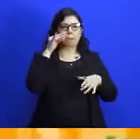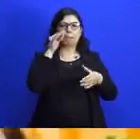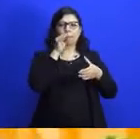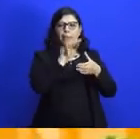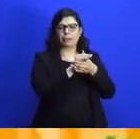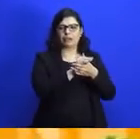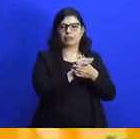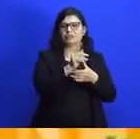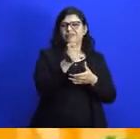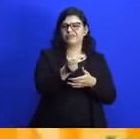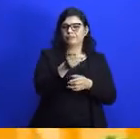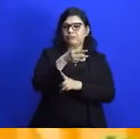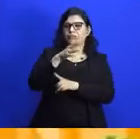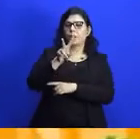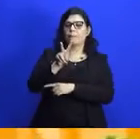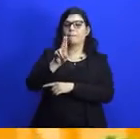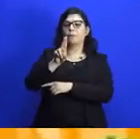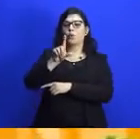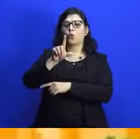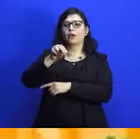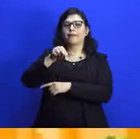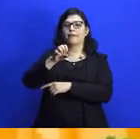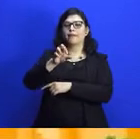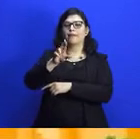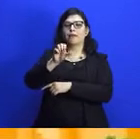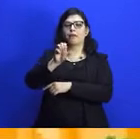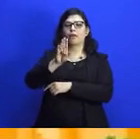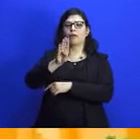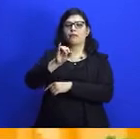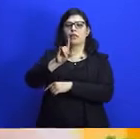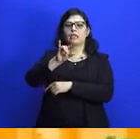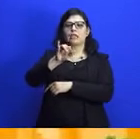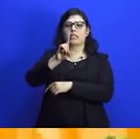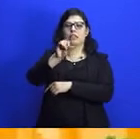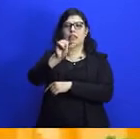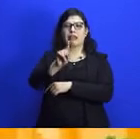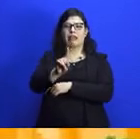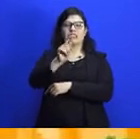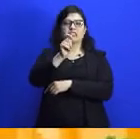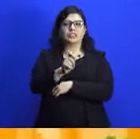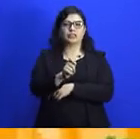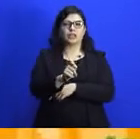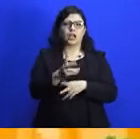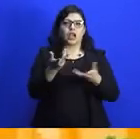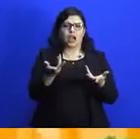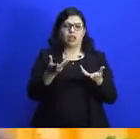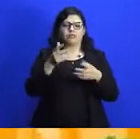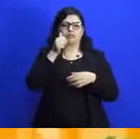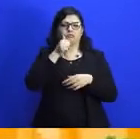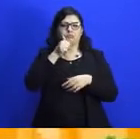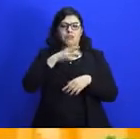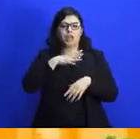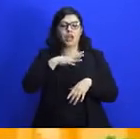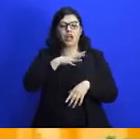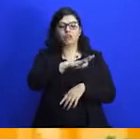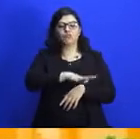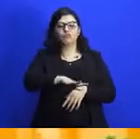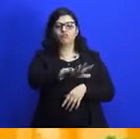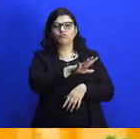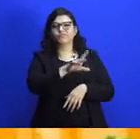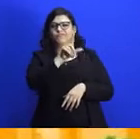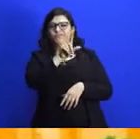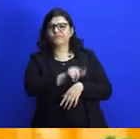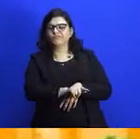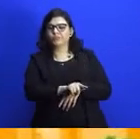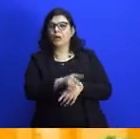entorno les consideran menos y han llevado históricamente menos oportunidades. Por eso es tan importante